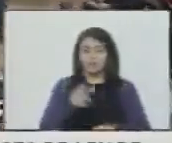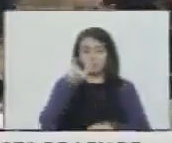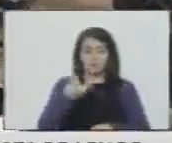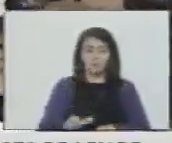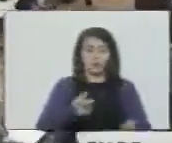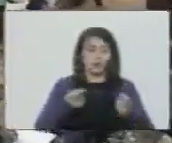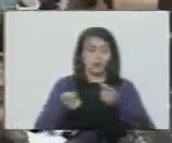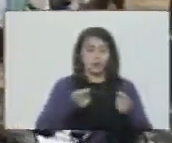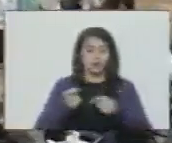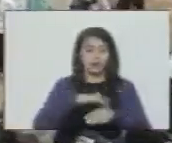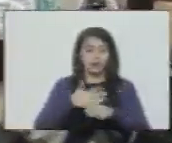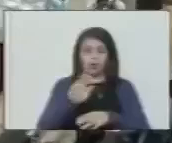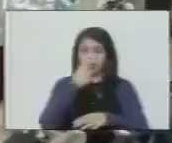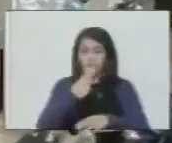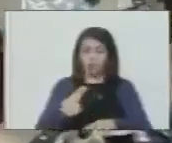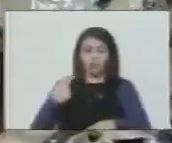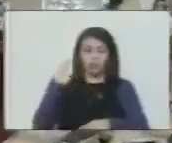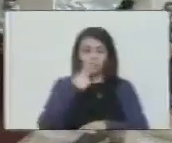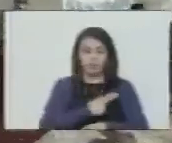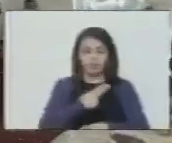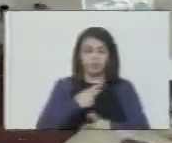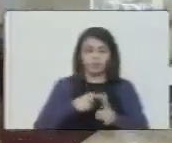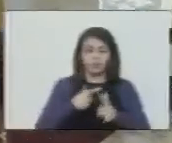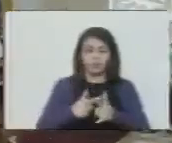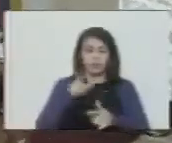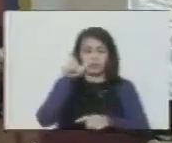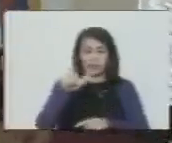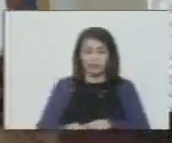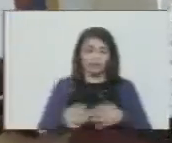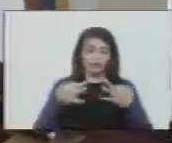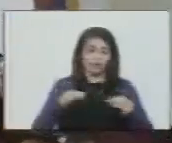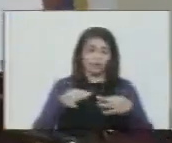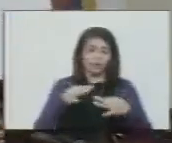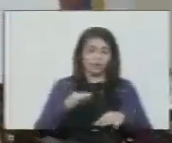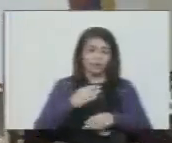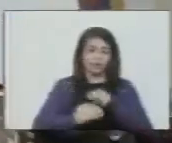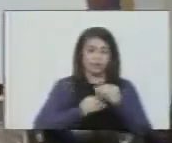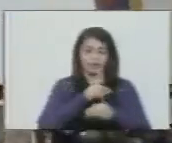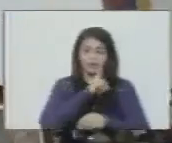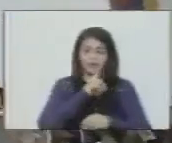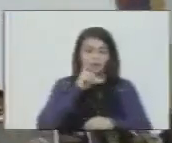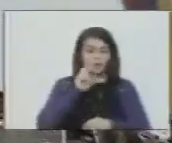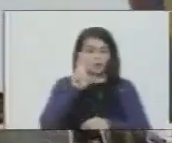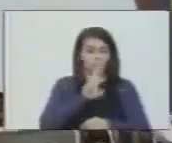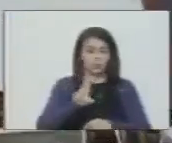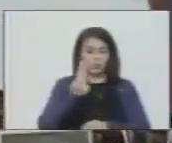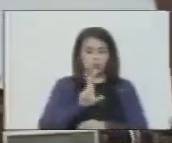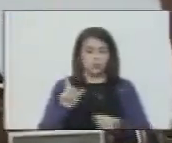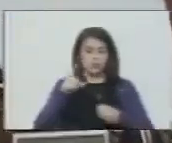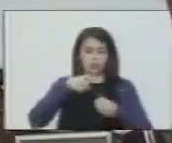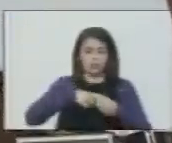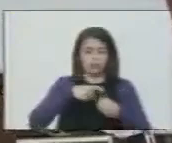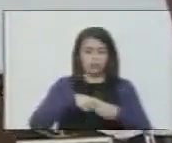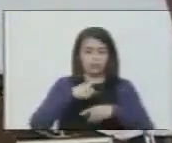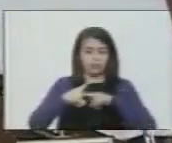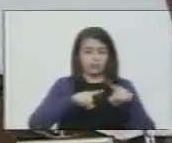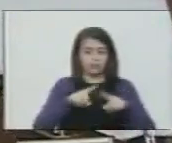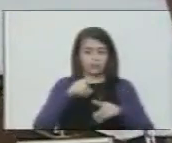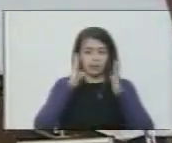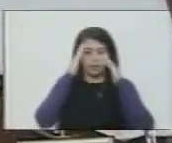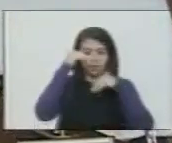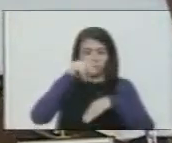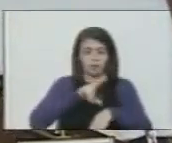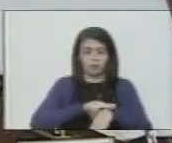sujeto regulado se compromete con una persona natural denominada usuario o afiliado a gestionar la